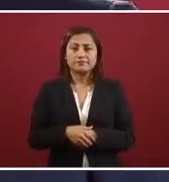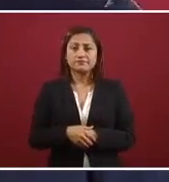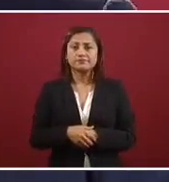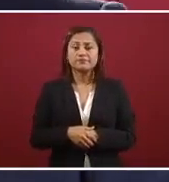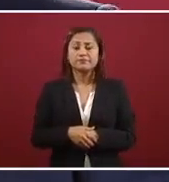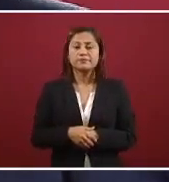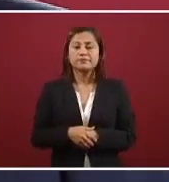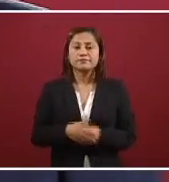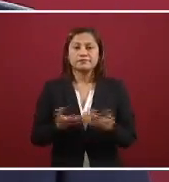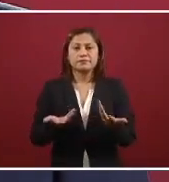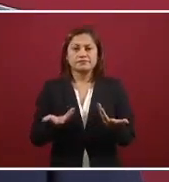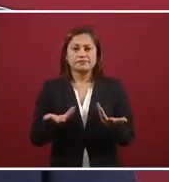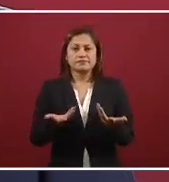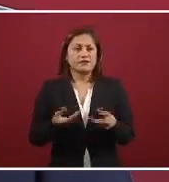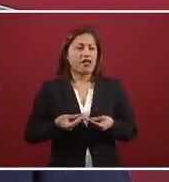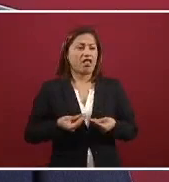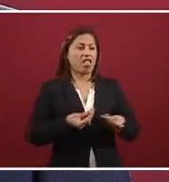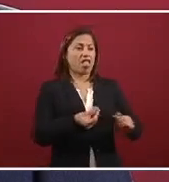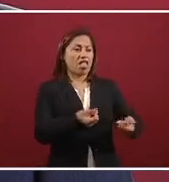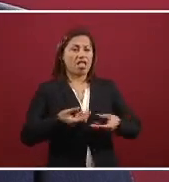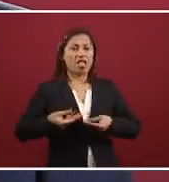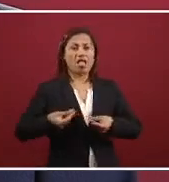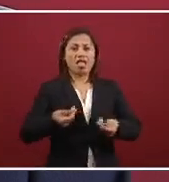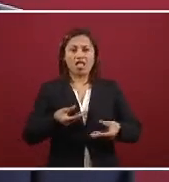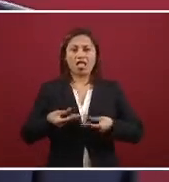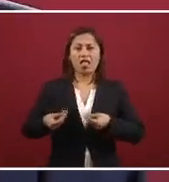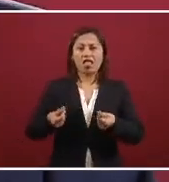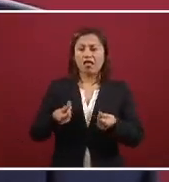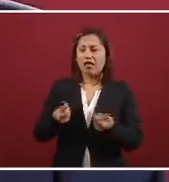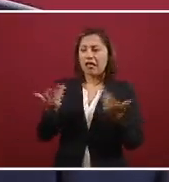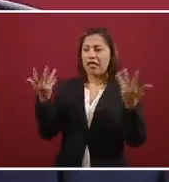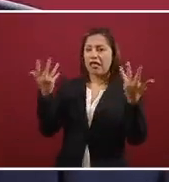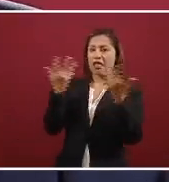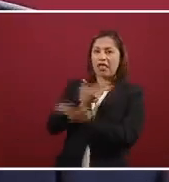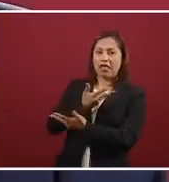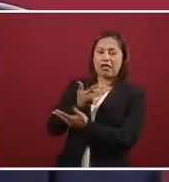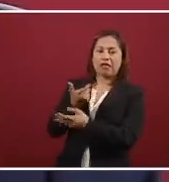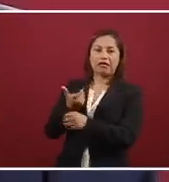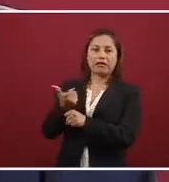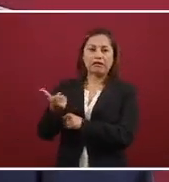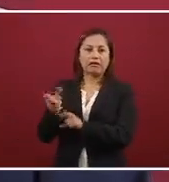Entonces, sí, no habría dinero ni para las medicinas,